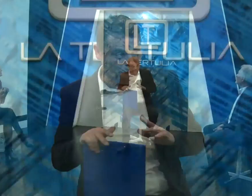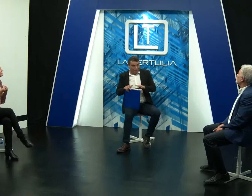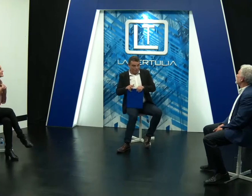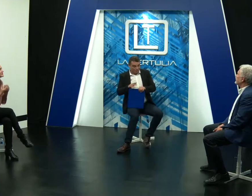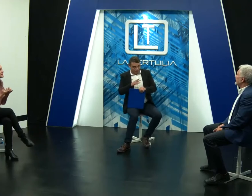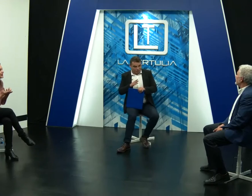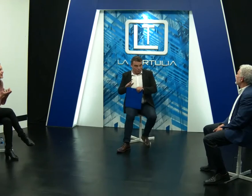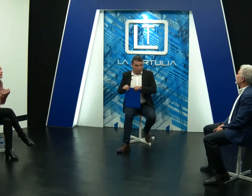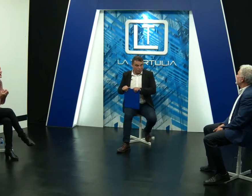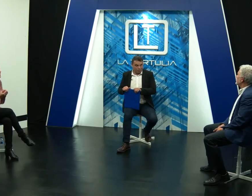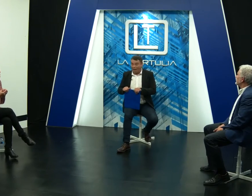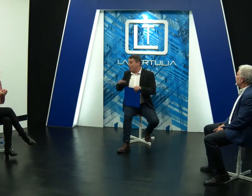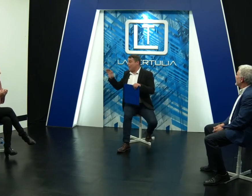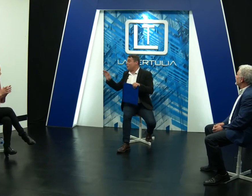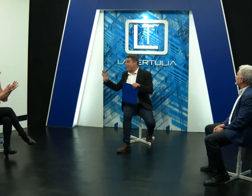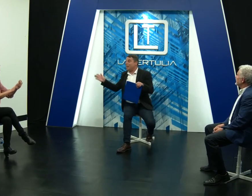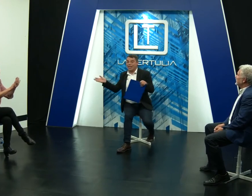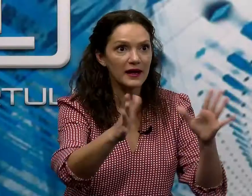menos. Eduardo, es mentira.